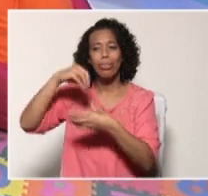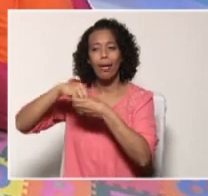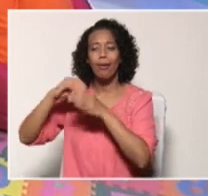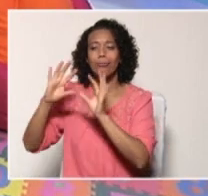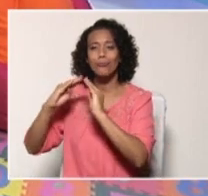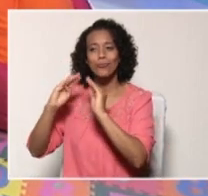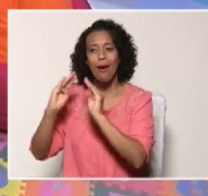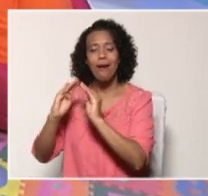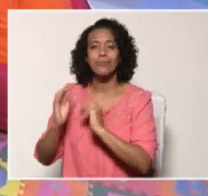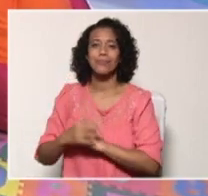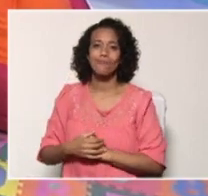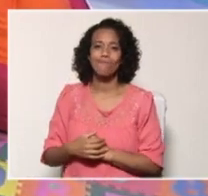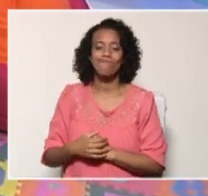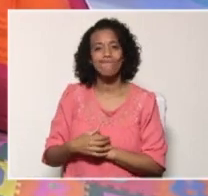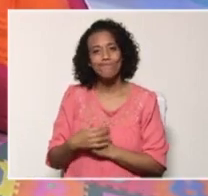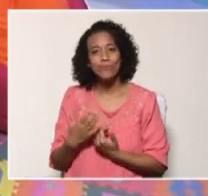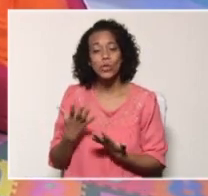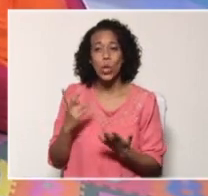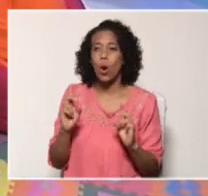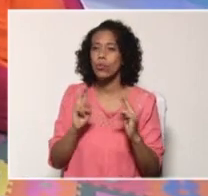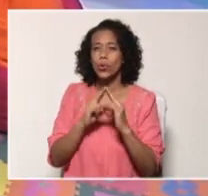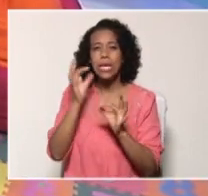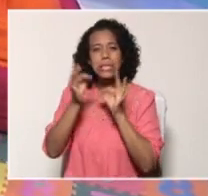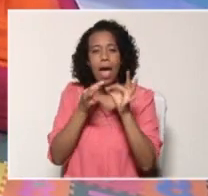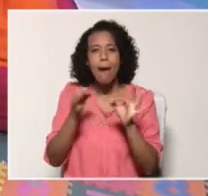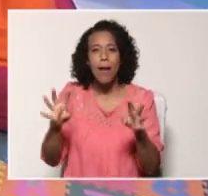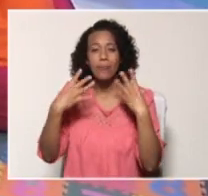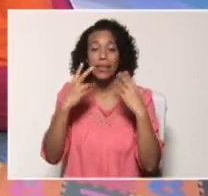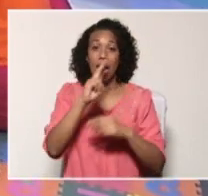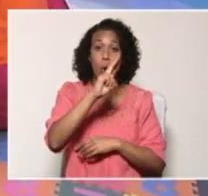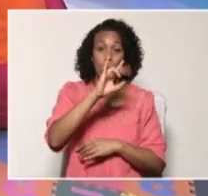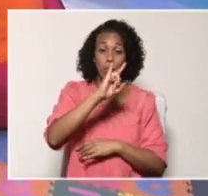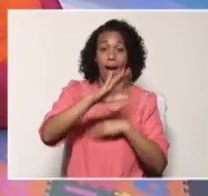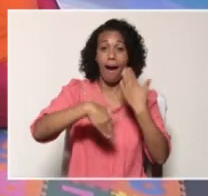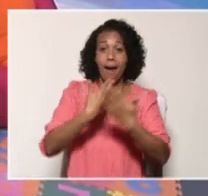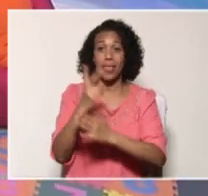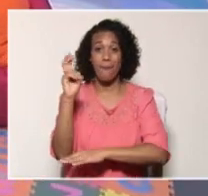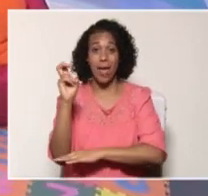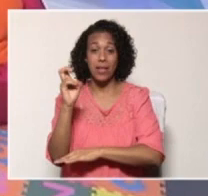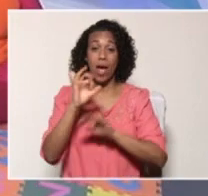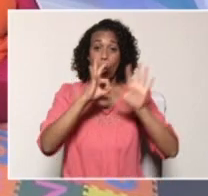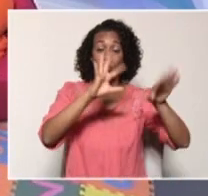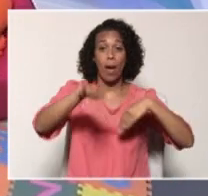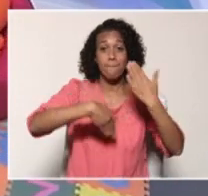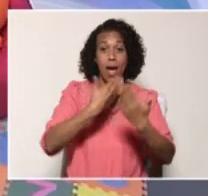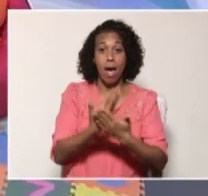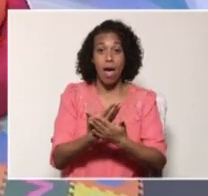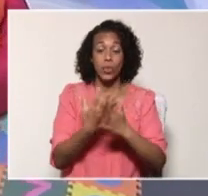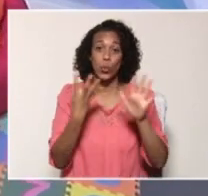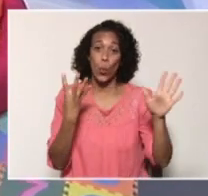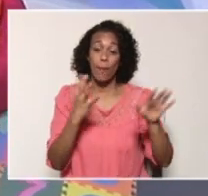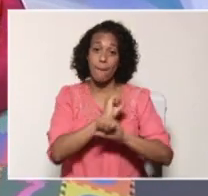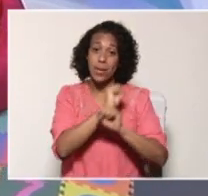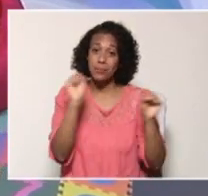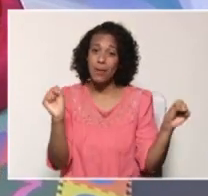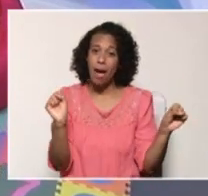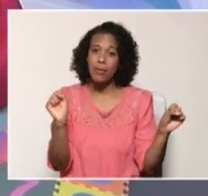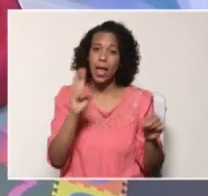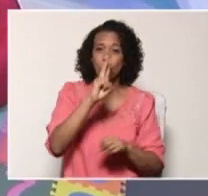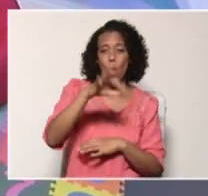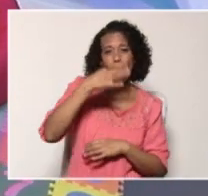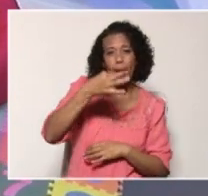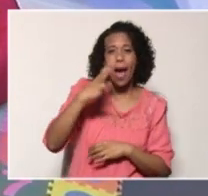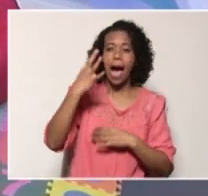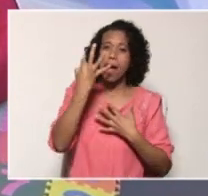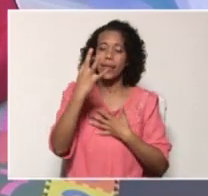educación a distancia. Por eso nos encontramos siempre de lunes a viernes, de 8 de la mañana a 9 de la mañana y de 2 de